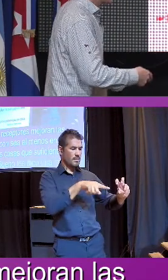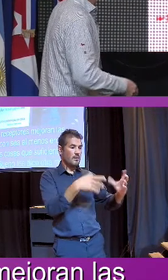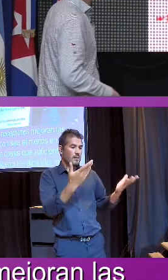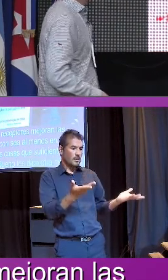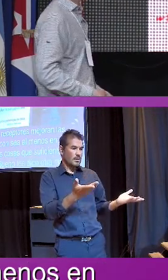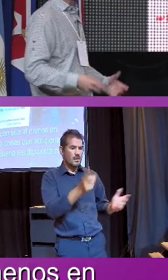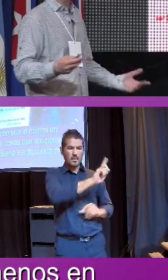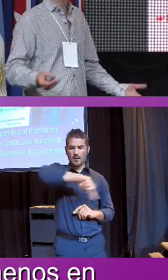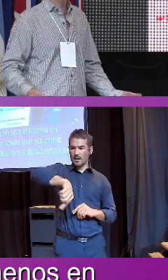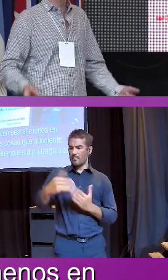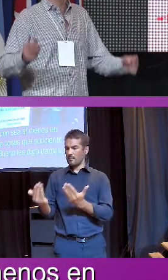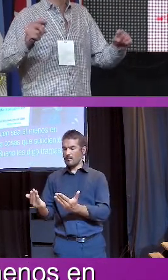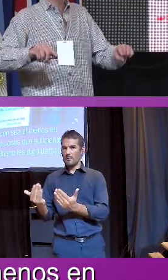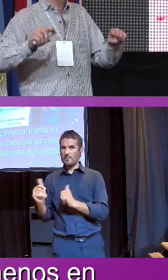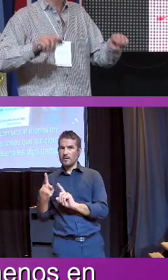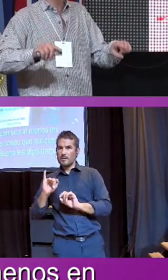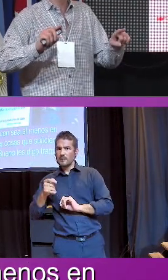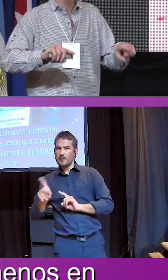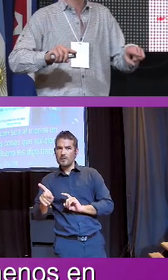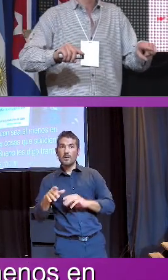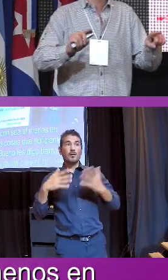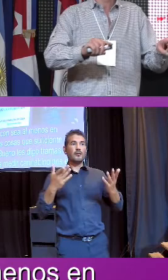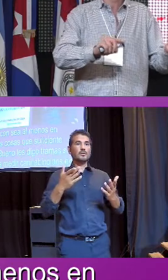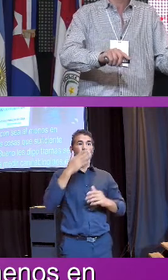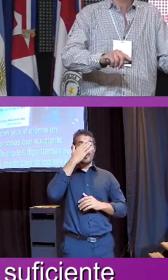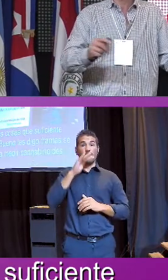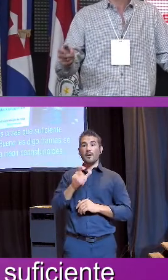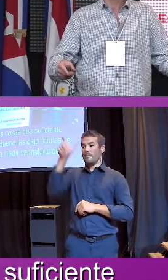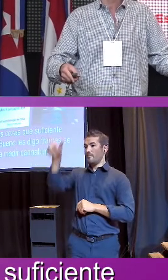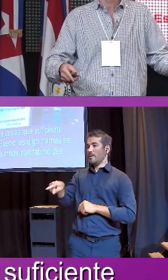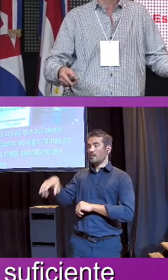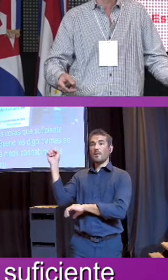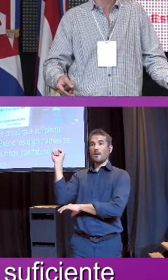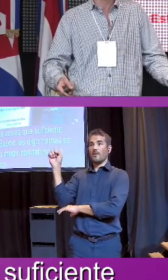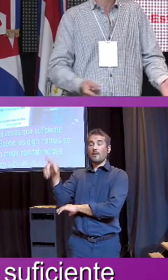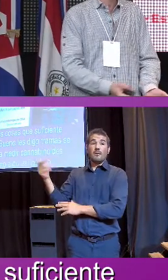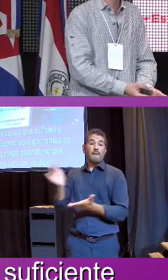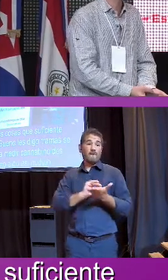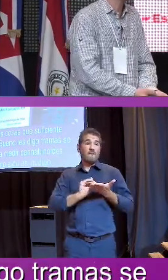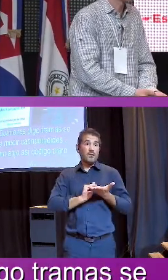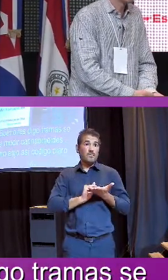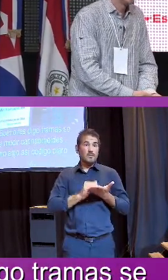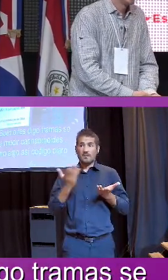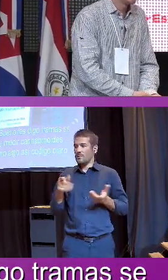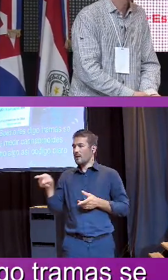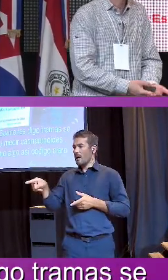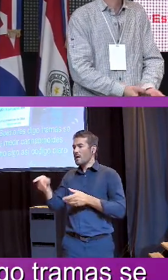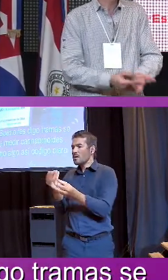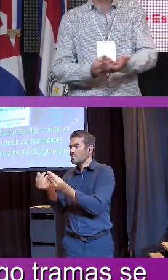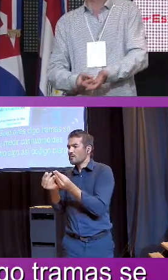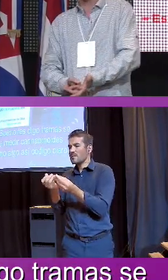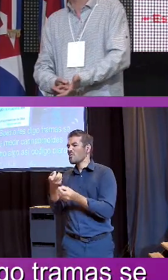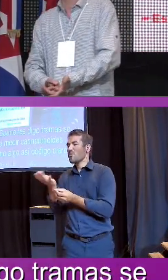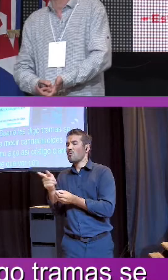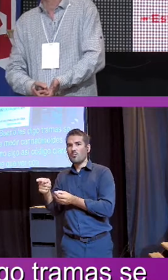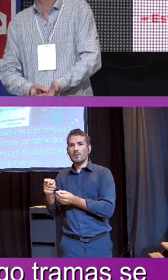se encontró, ¿qué fueron a hacer? Fueron a medir cannabinoides endógenos en personas con autismo, algo básico, dijeron, claro, capaz que tienen menos, y eso tiene que ver